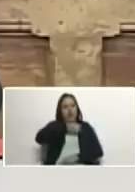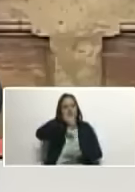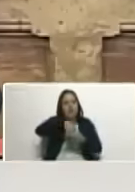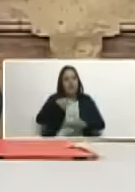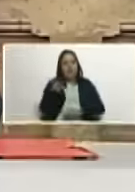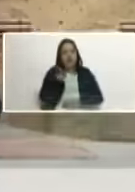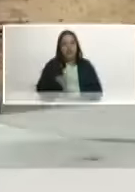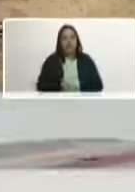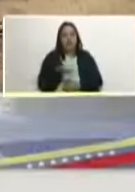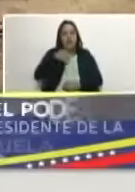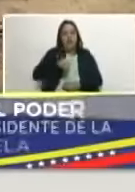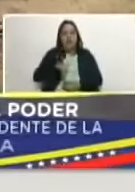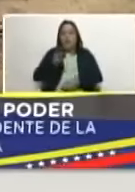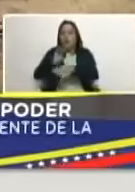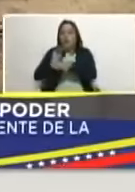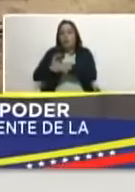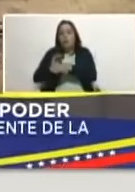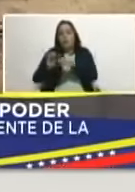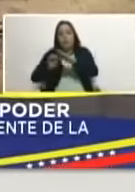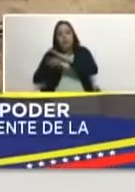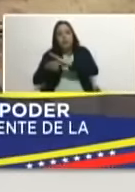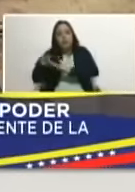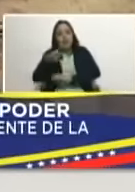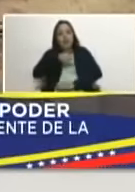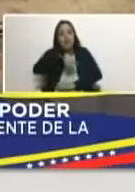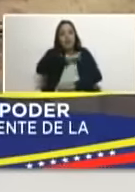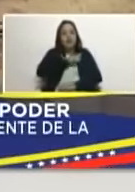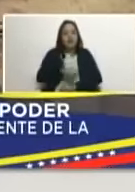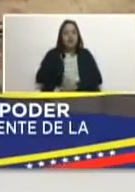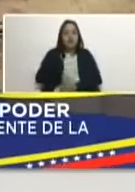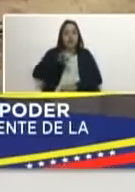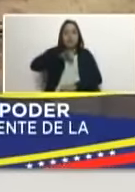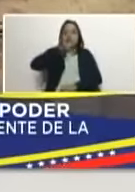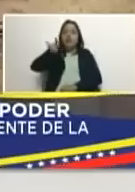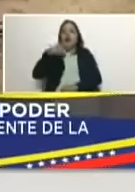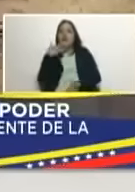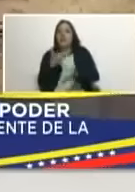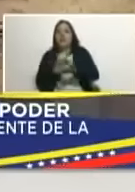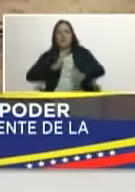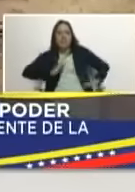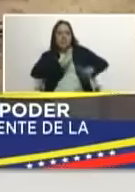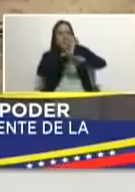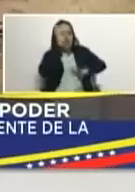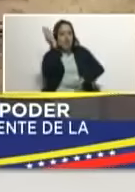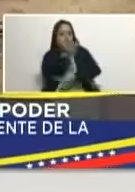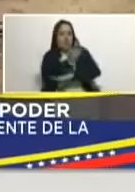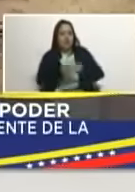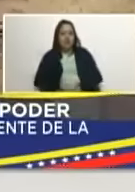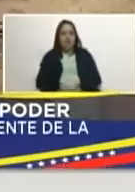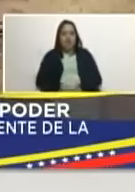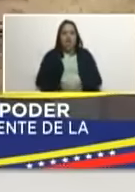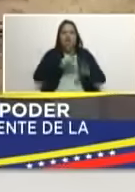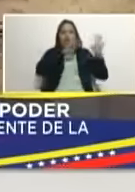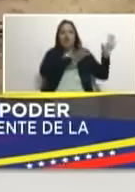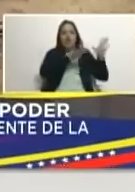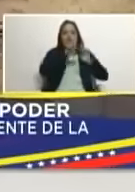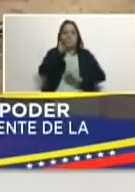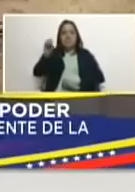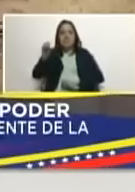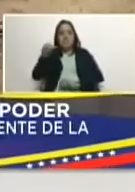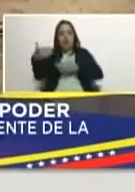y está refugiado en España. Se fue a pedir sanciones, 900 sanciones contra el